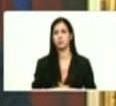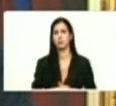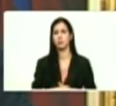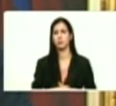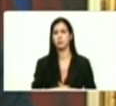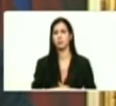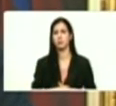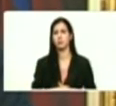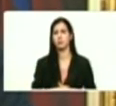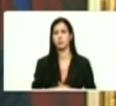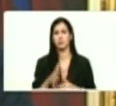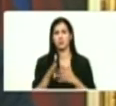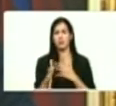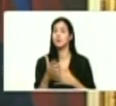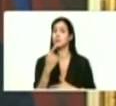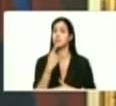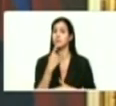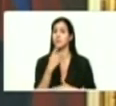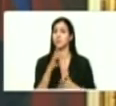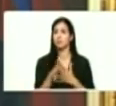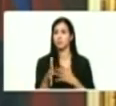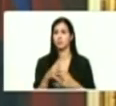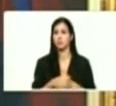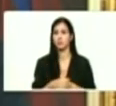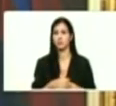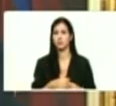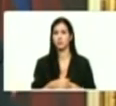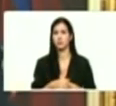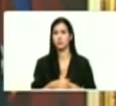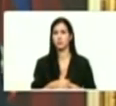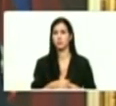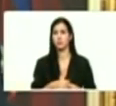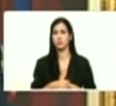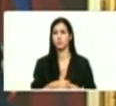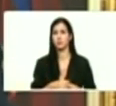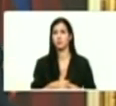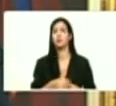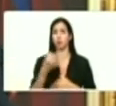que bueno correcto